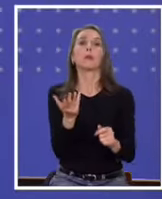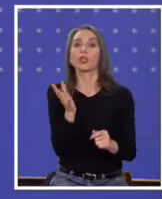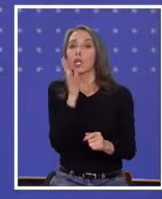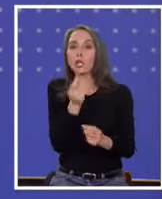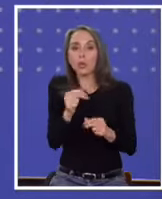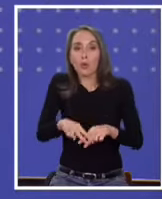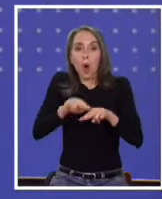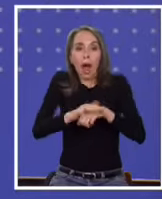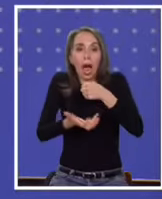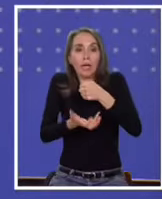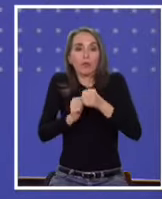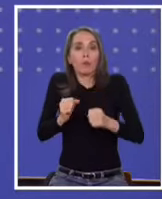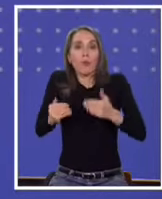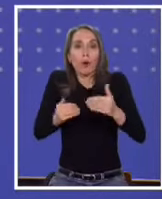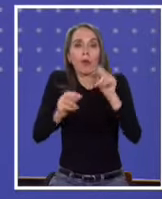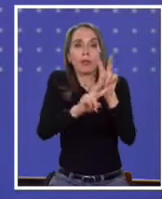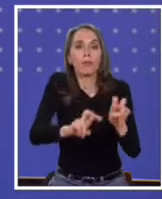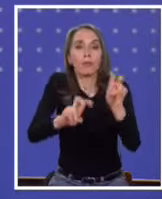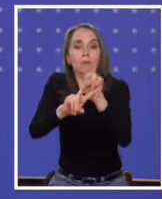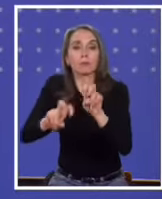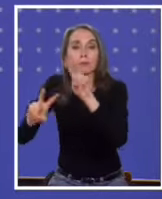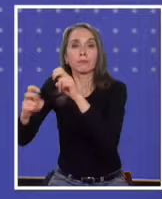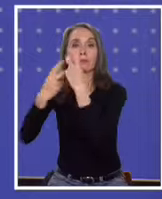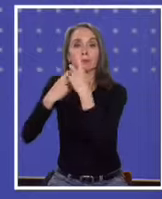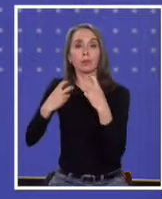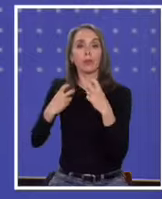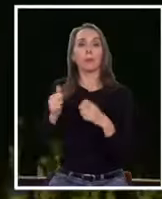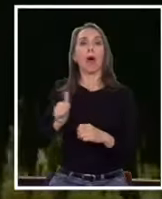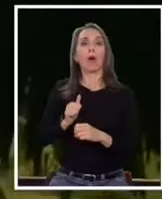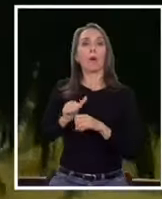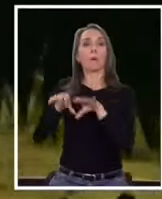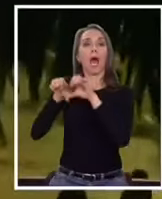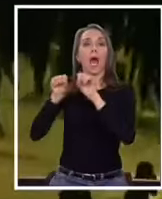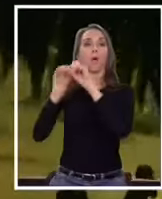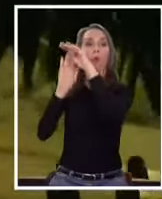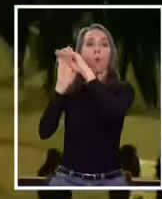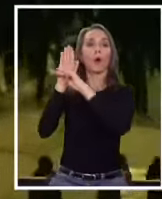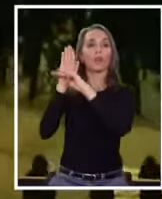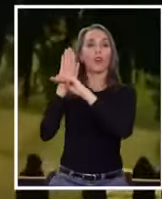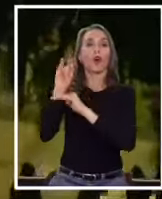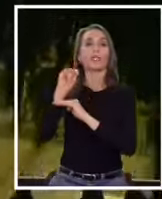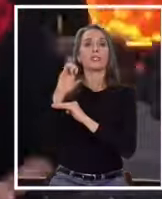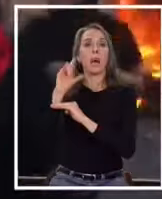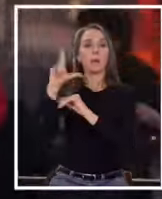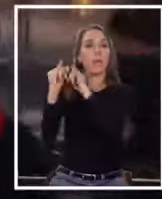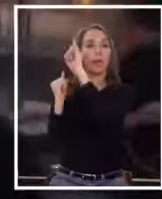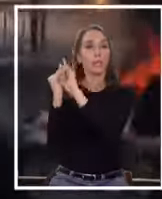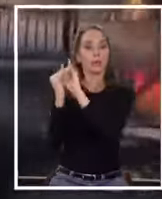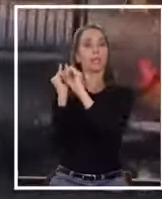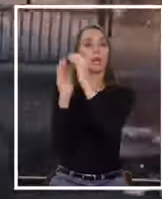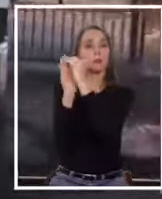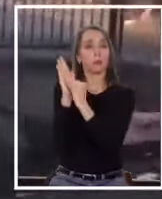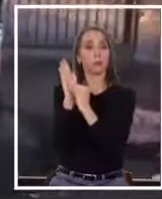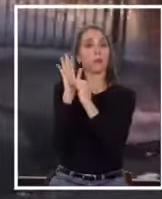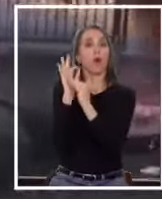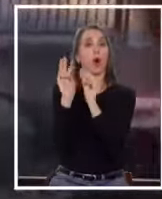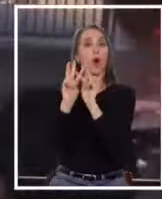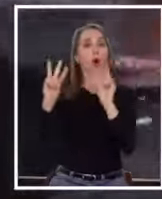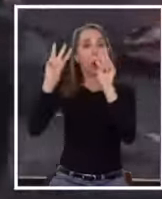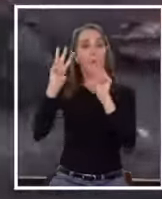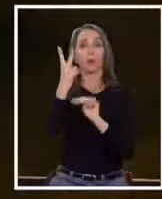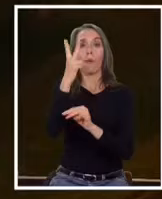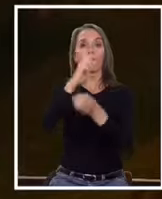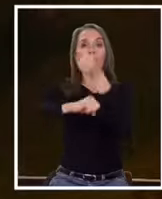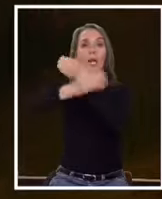recursos para llevar adelante los peritajes del Protocolo de Estambul. El llamado Protocolo de Estambul fue establecido por Naciones Unidas hace